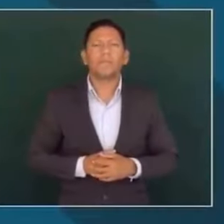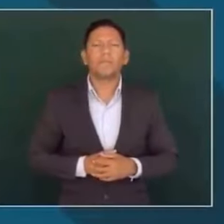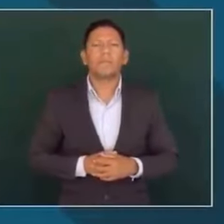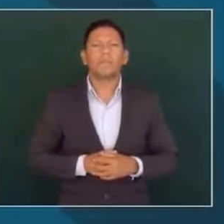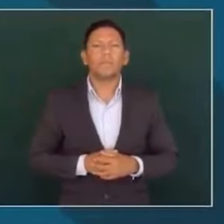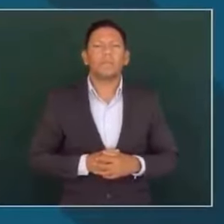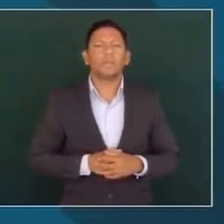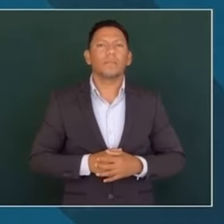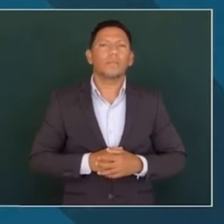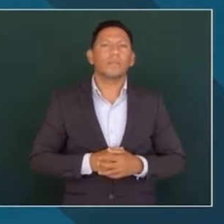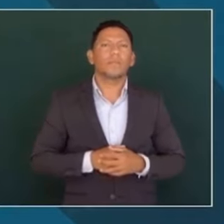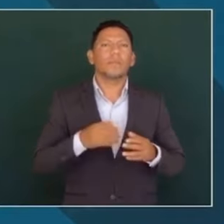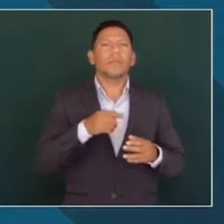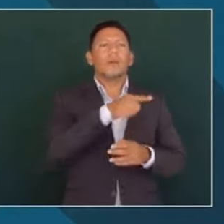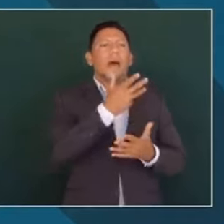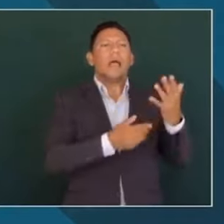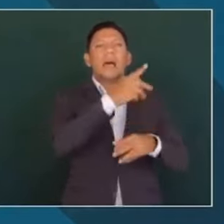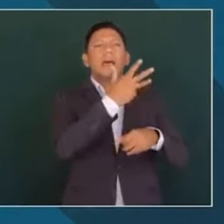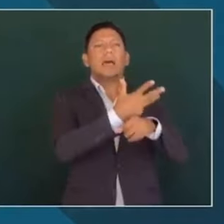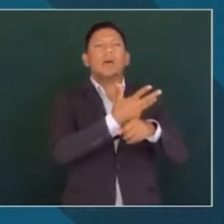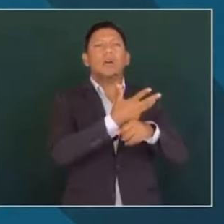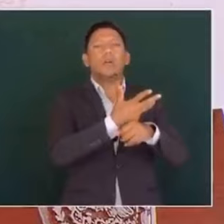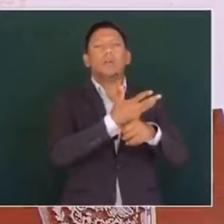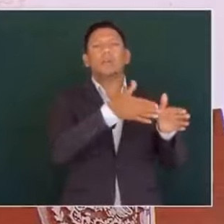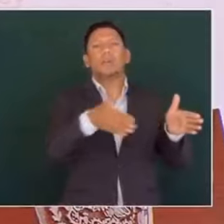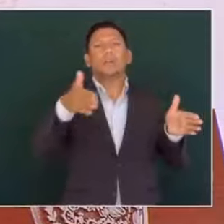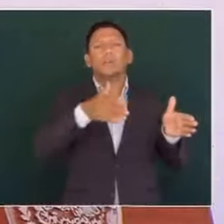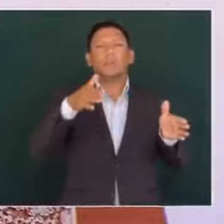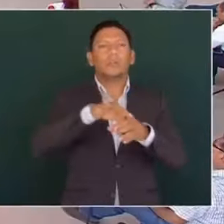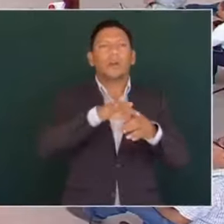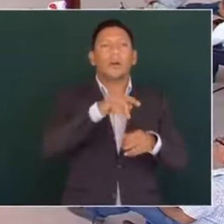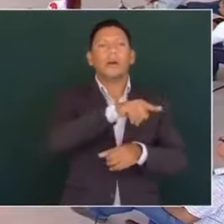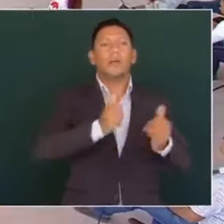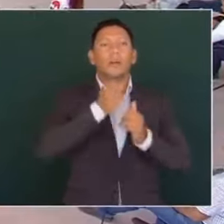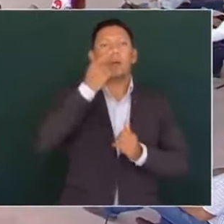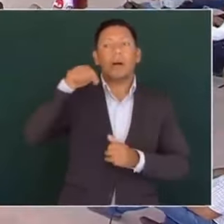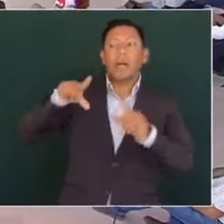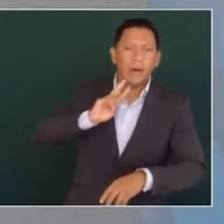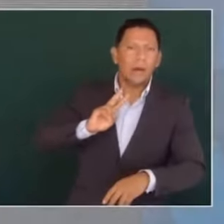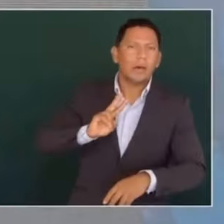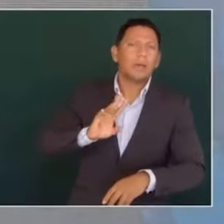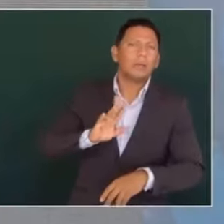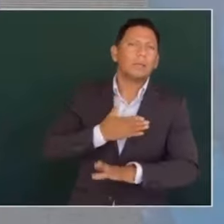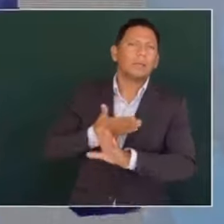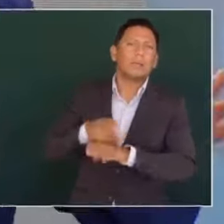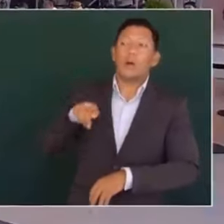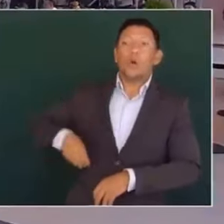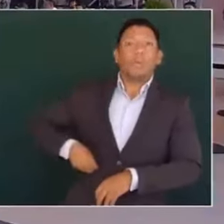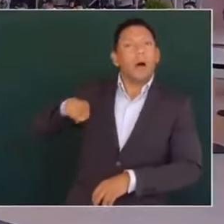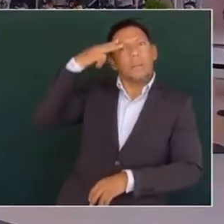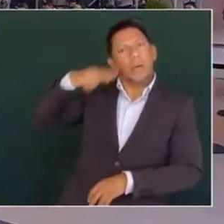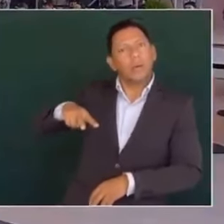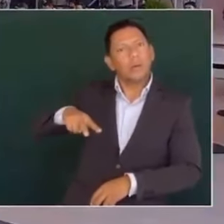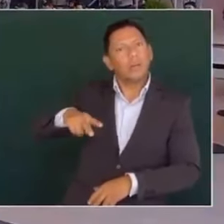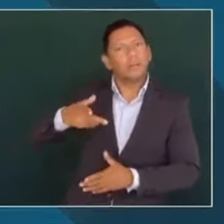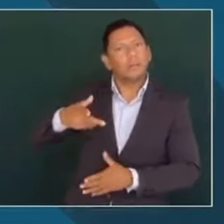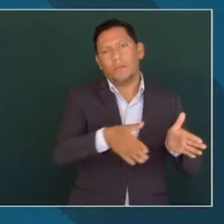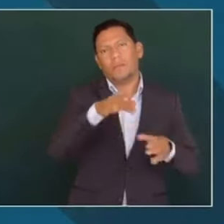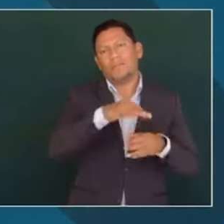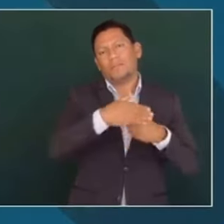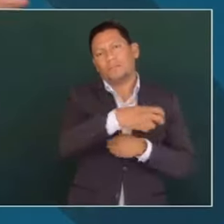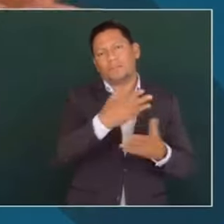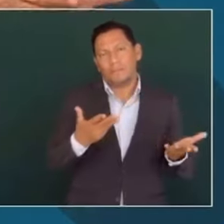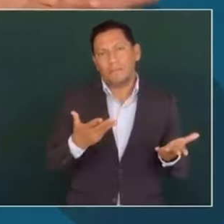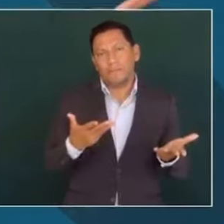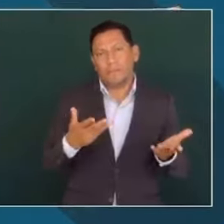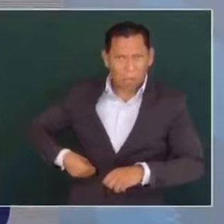se aplica durante las campañas en Estados Unidos. El querer agarrar a México de piñata, echarle la culpa a México de todos sus problemas.